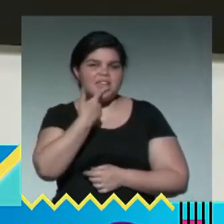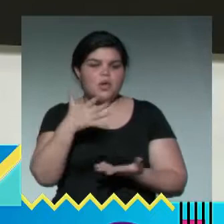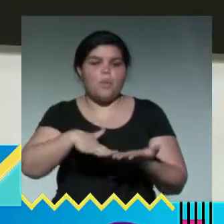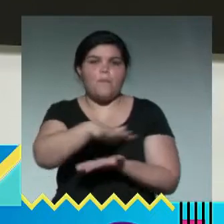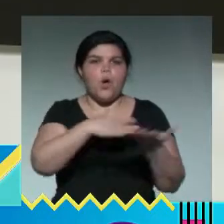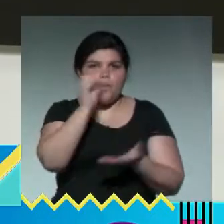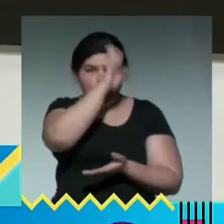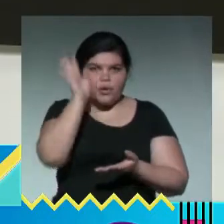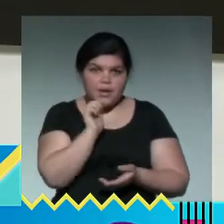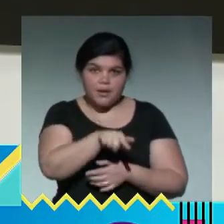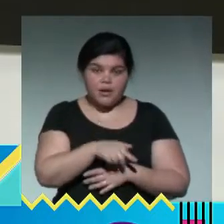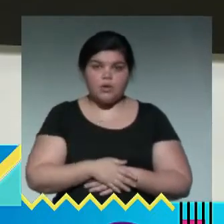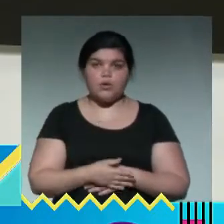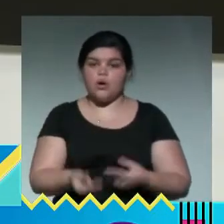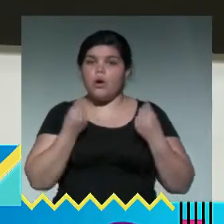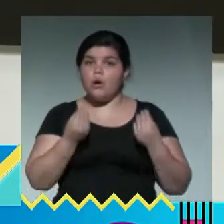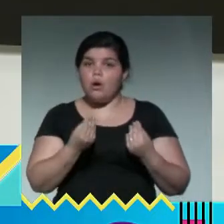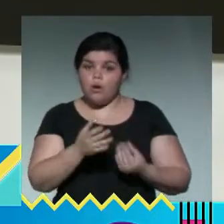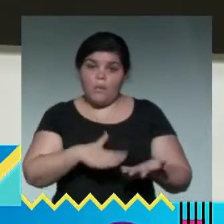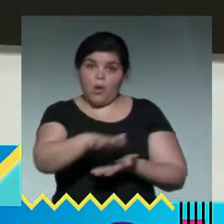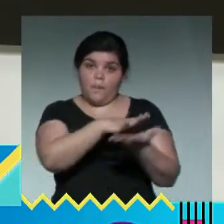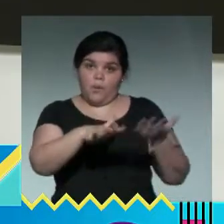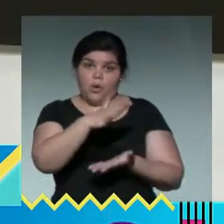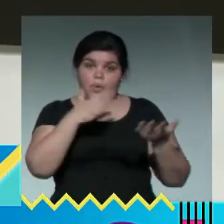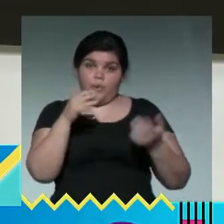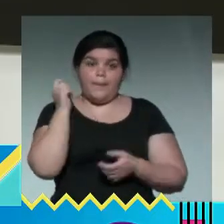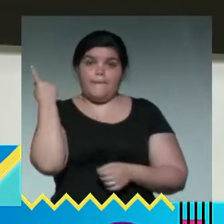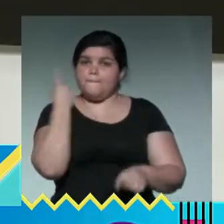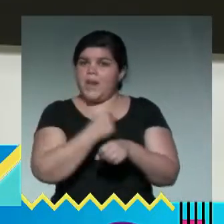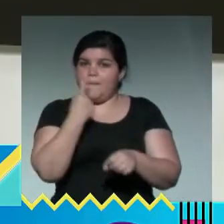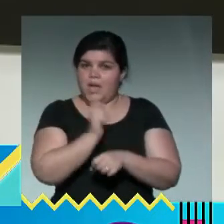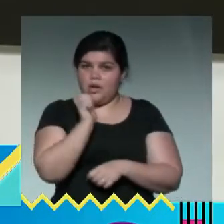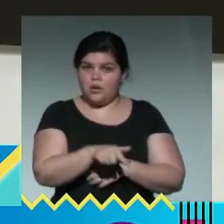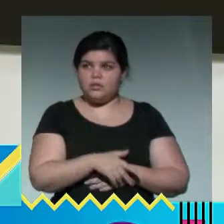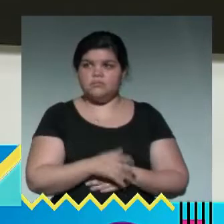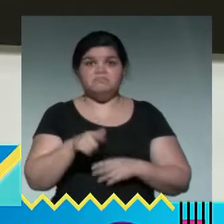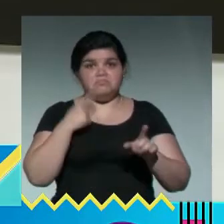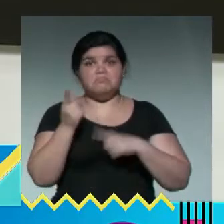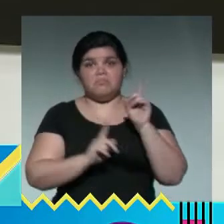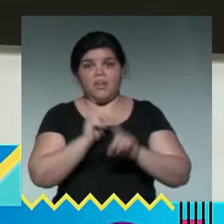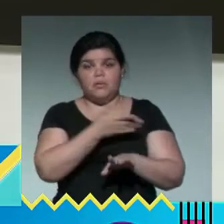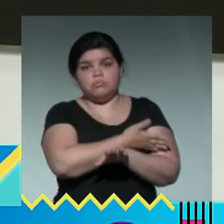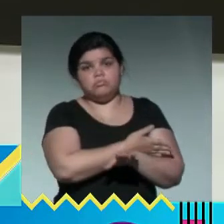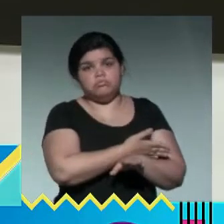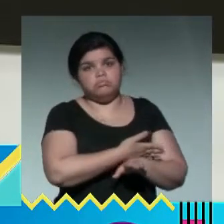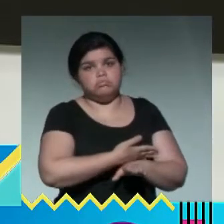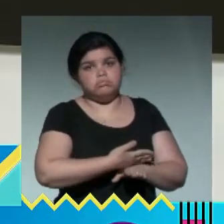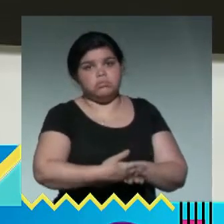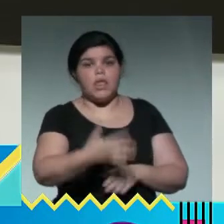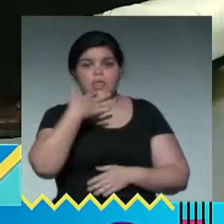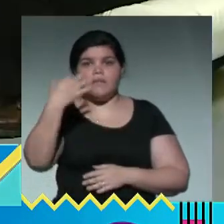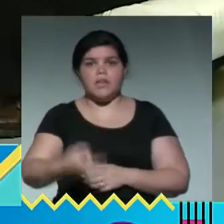real reivindicación de esos pueblos originarios, que algunos continúan y quizás ni siquiera los hemos visto desde sus características en